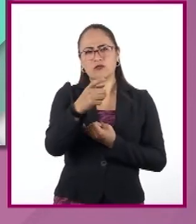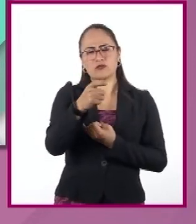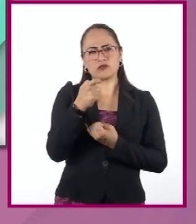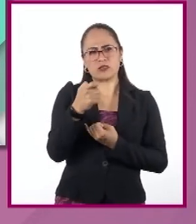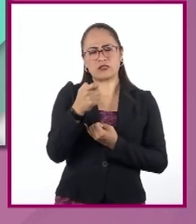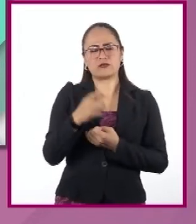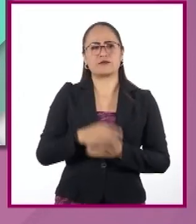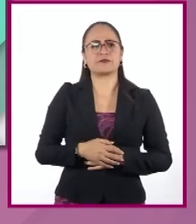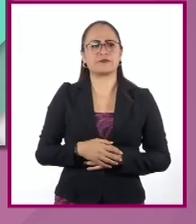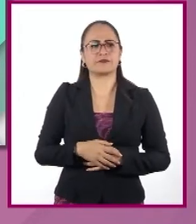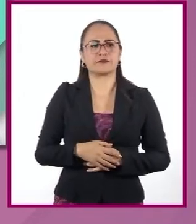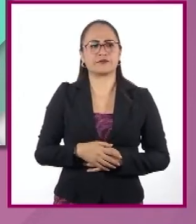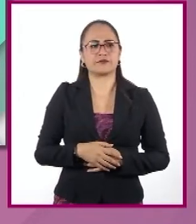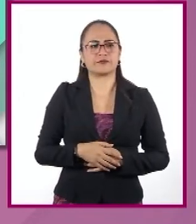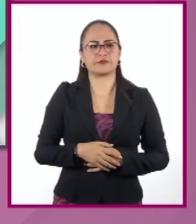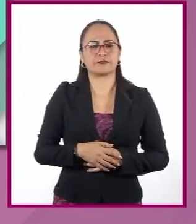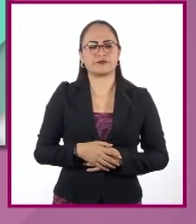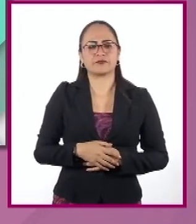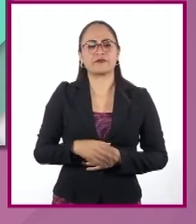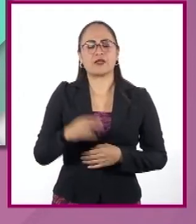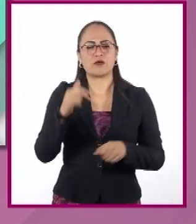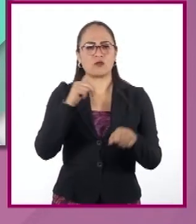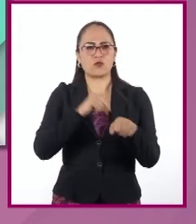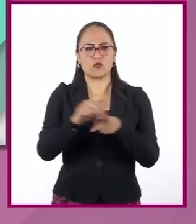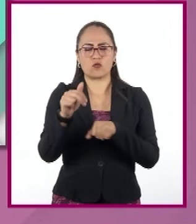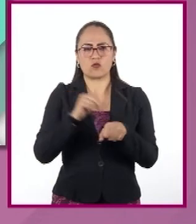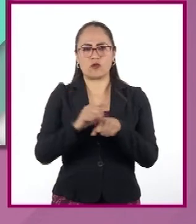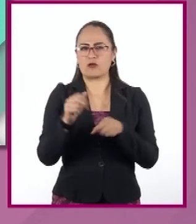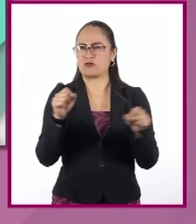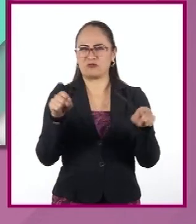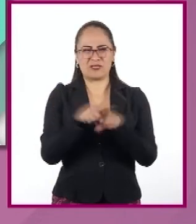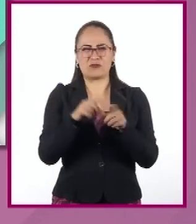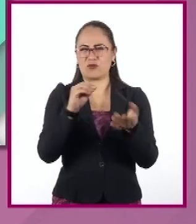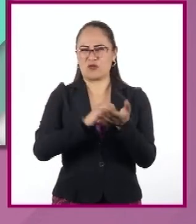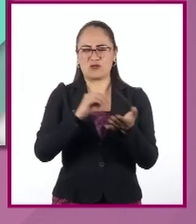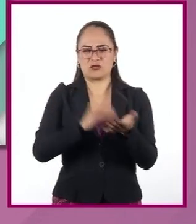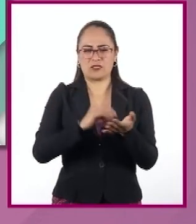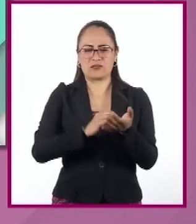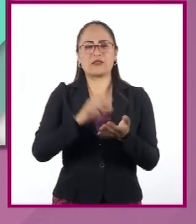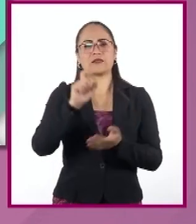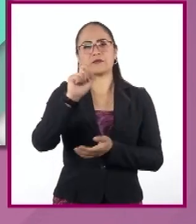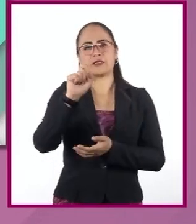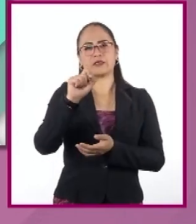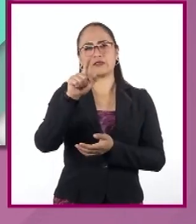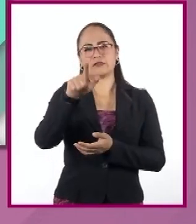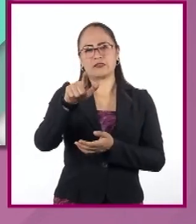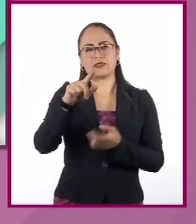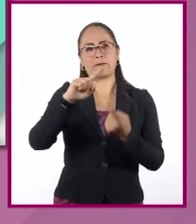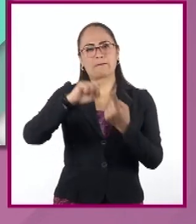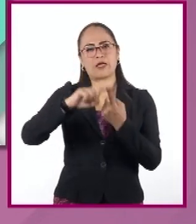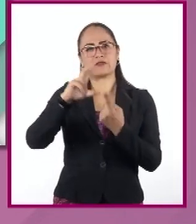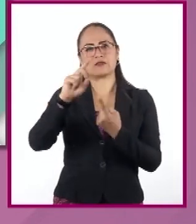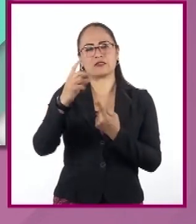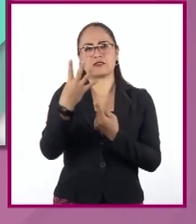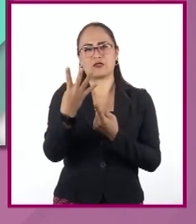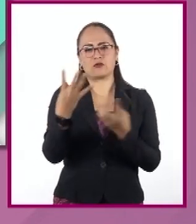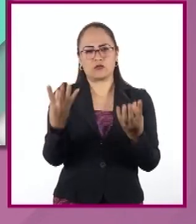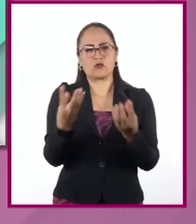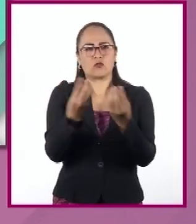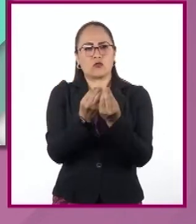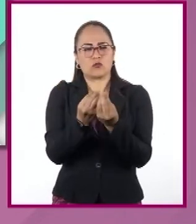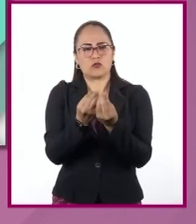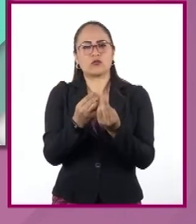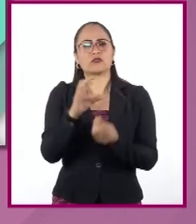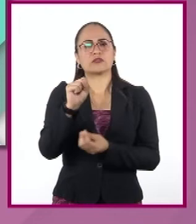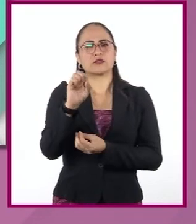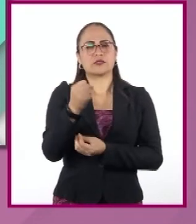se pueden sumar los números o constantes 27 más 34, obteniendo